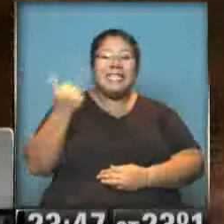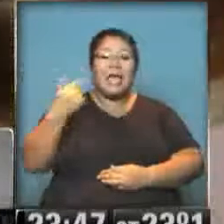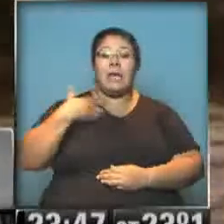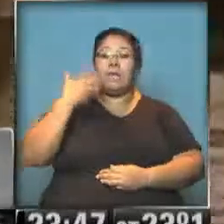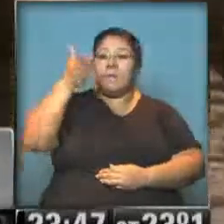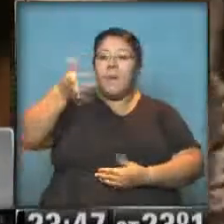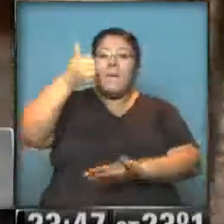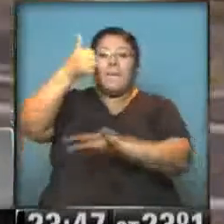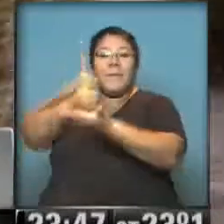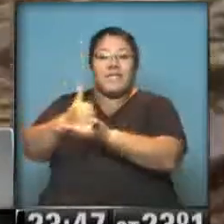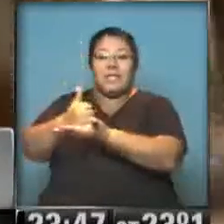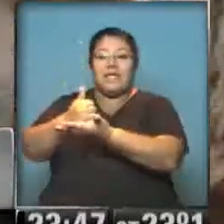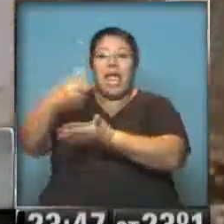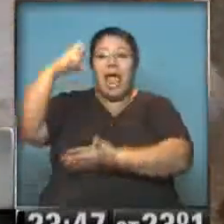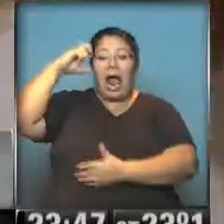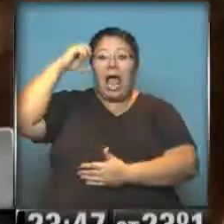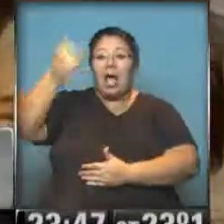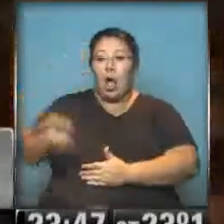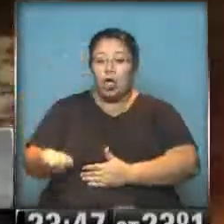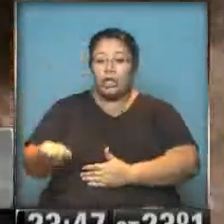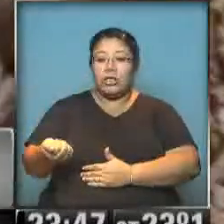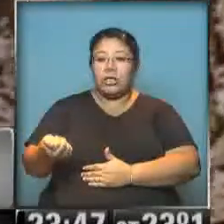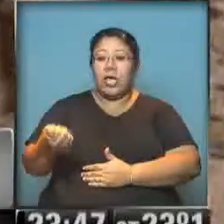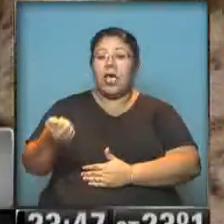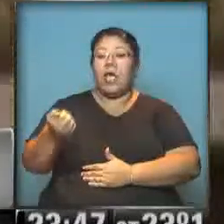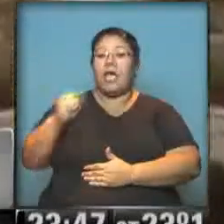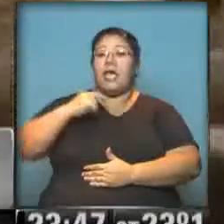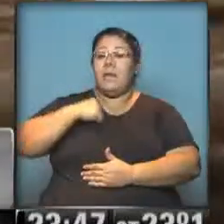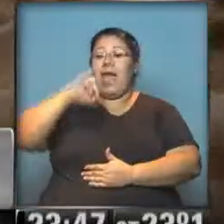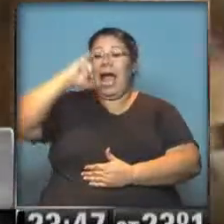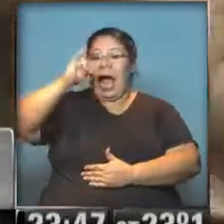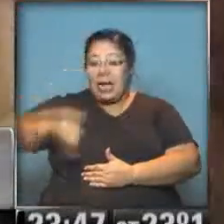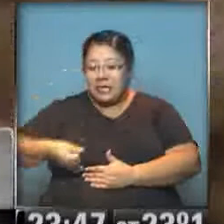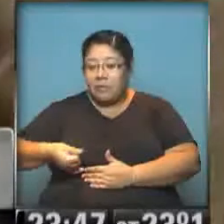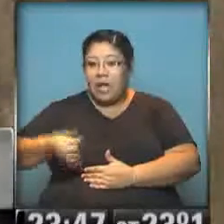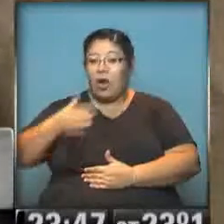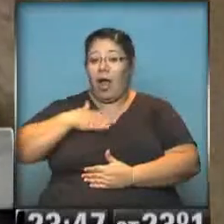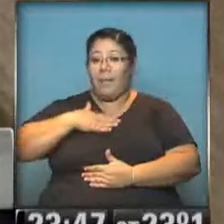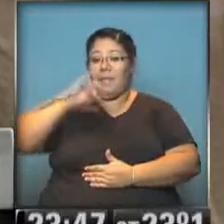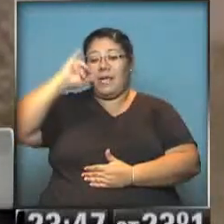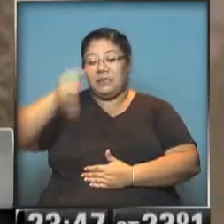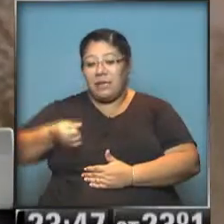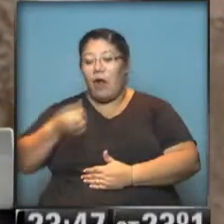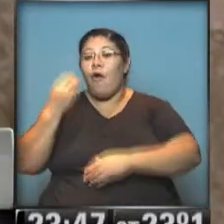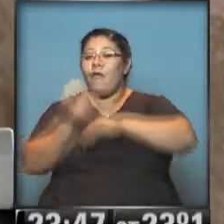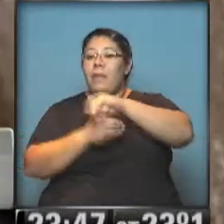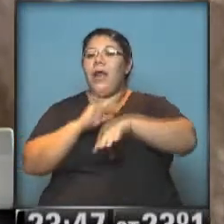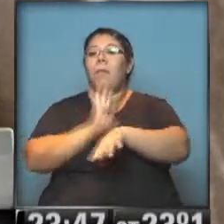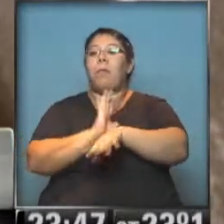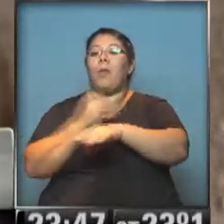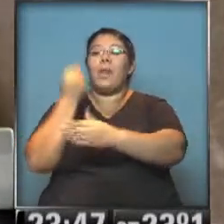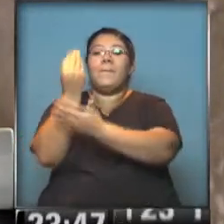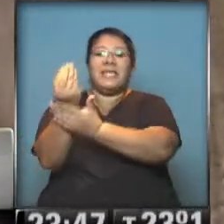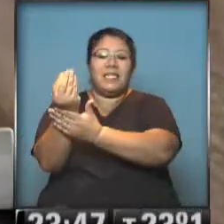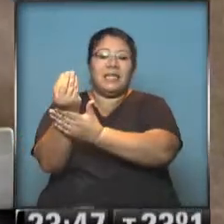a la Corte y fui aceptado legalmente en representación de todos los familiares. La verdad que no tengo la